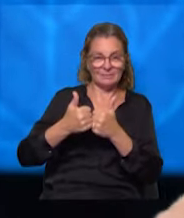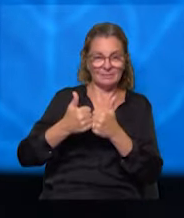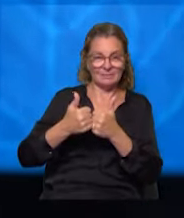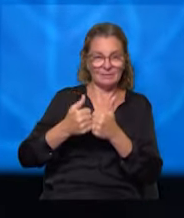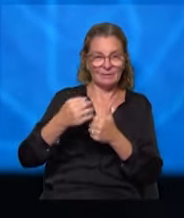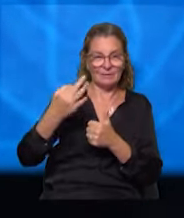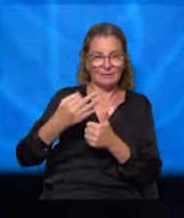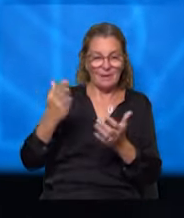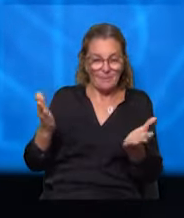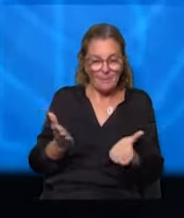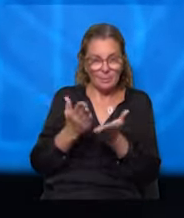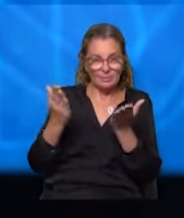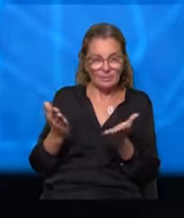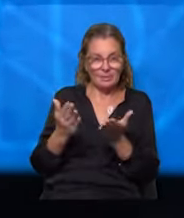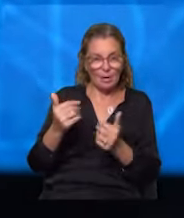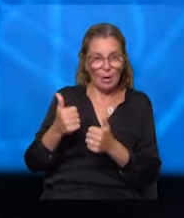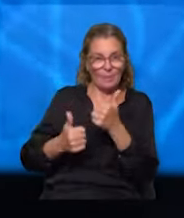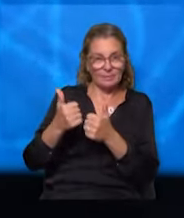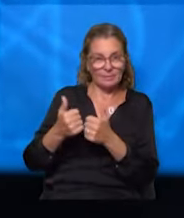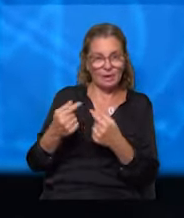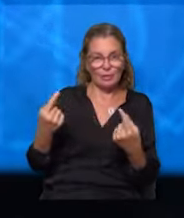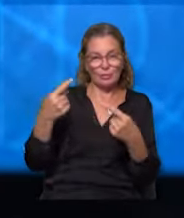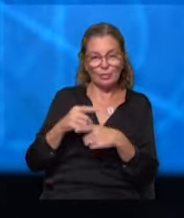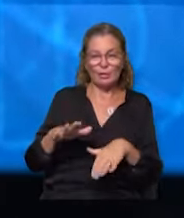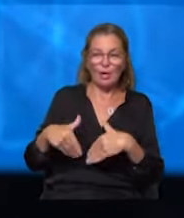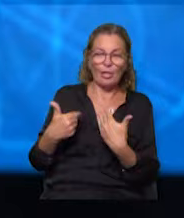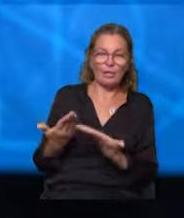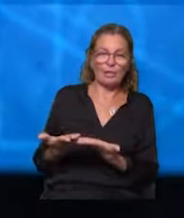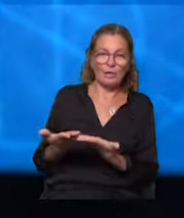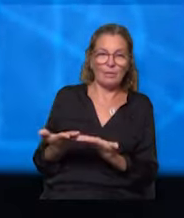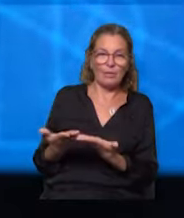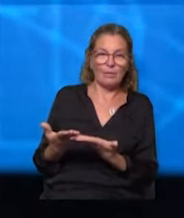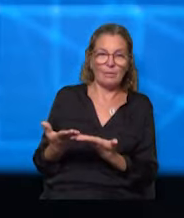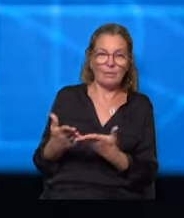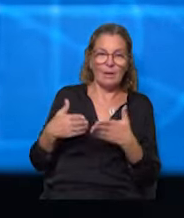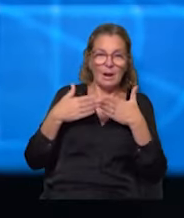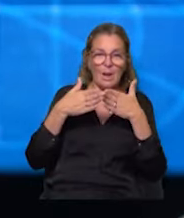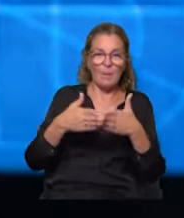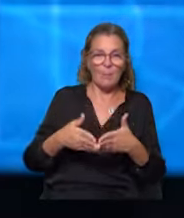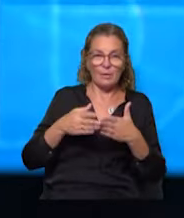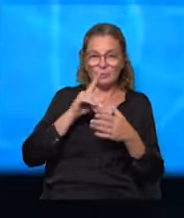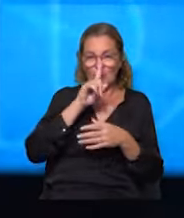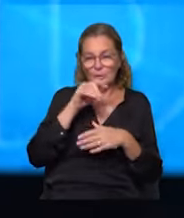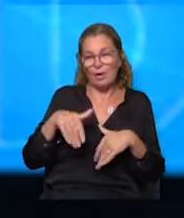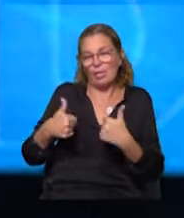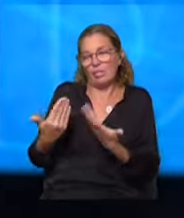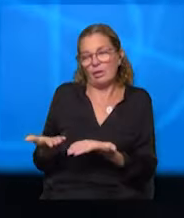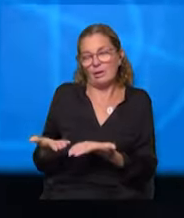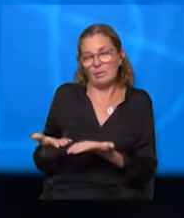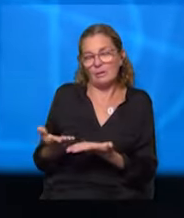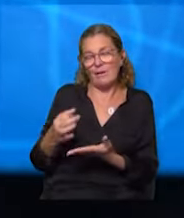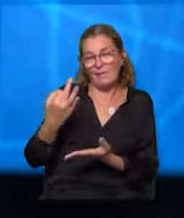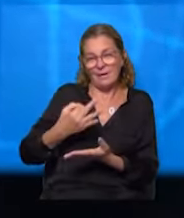verdad que impulsara la competencia al contrario regaló un monopolio en el puerto de Montevideo que realmente